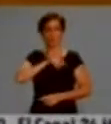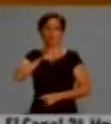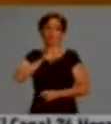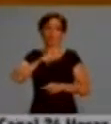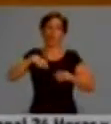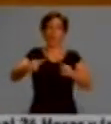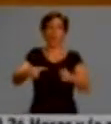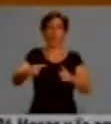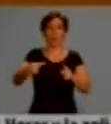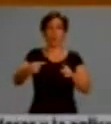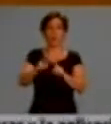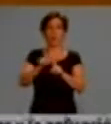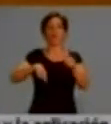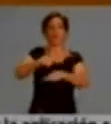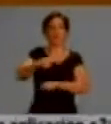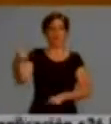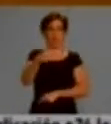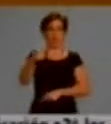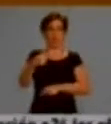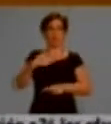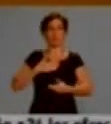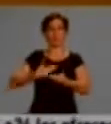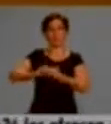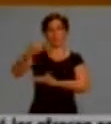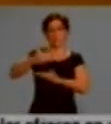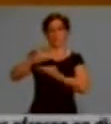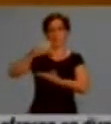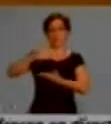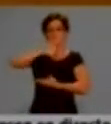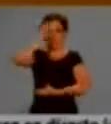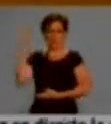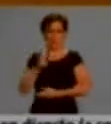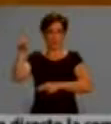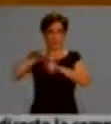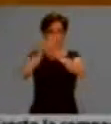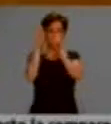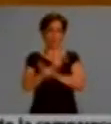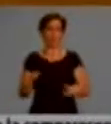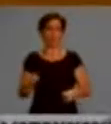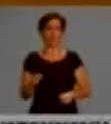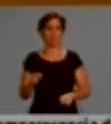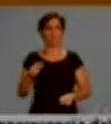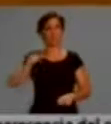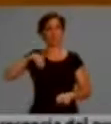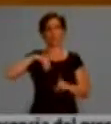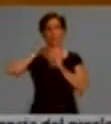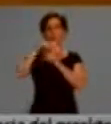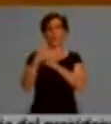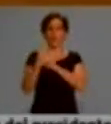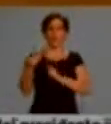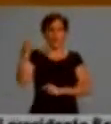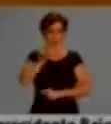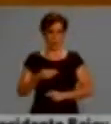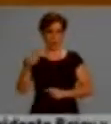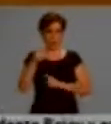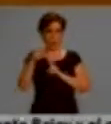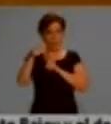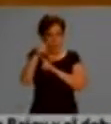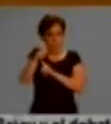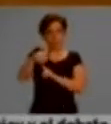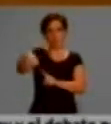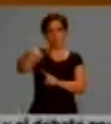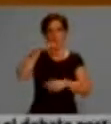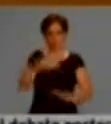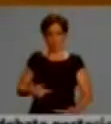negativos en los medios internacionales. Me refiero al llamado caso Bárcenas, objeto fundamental de